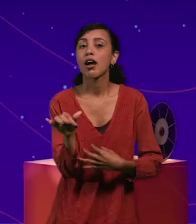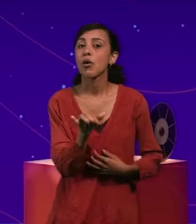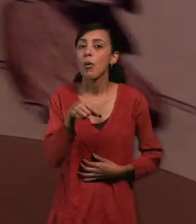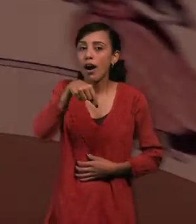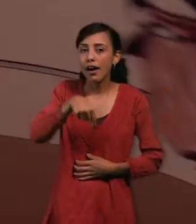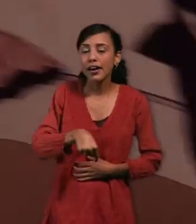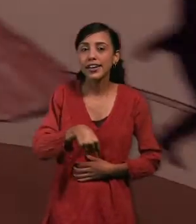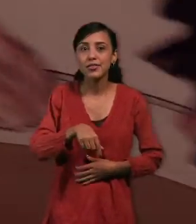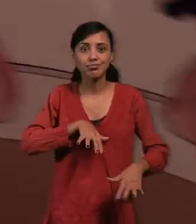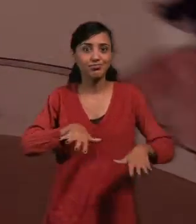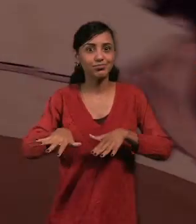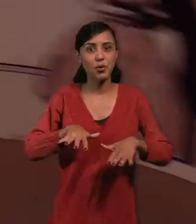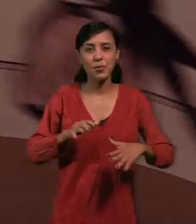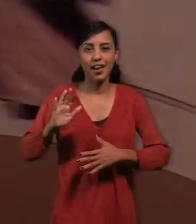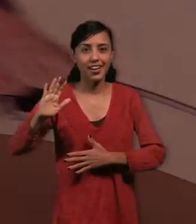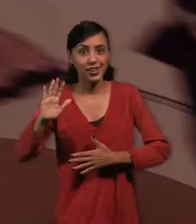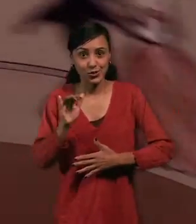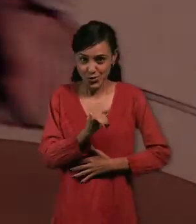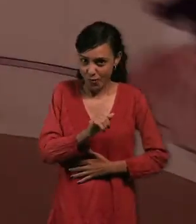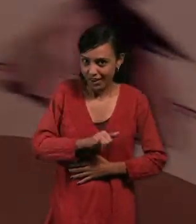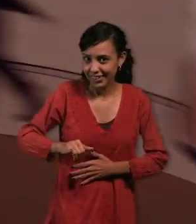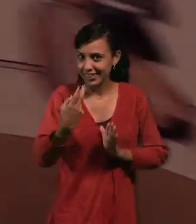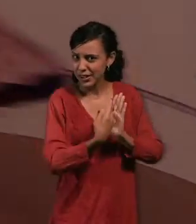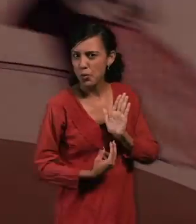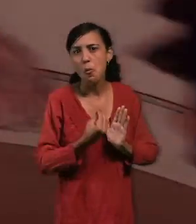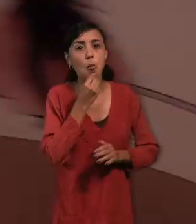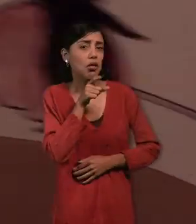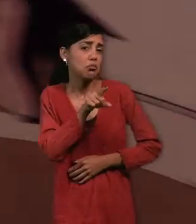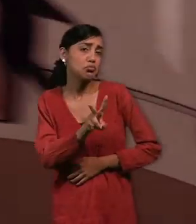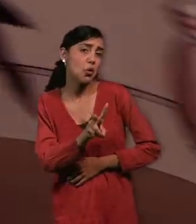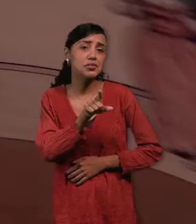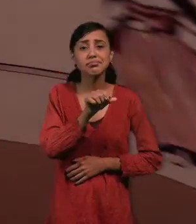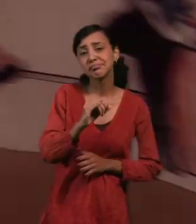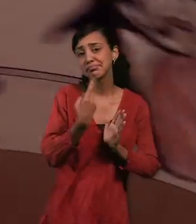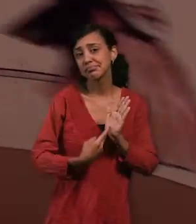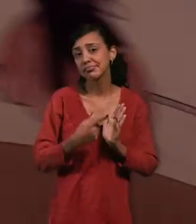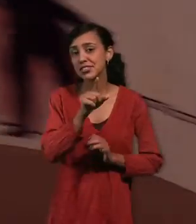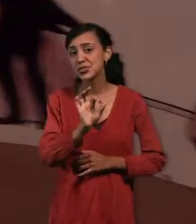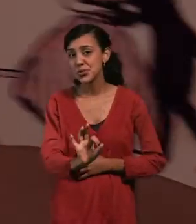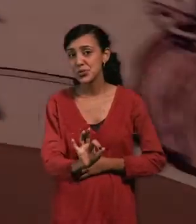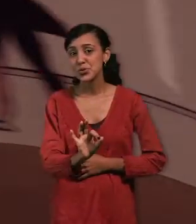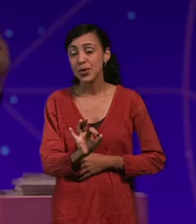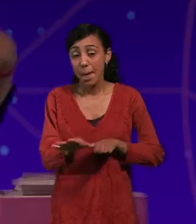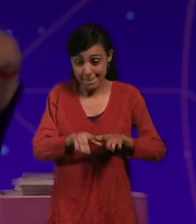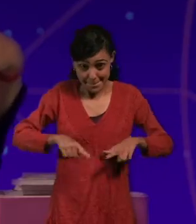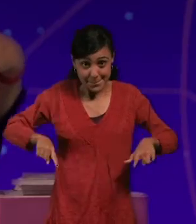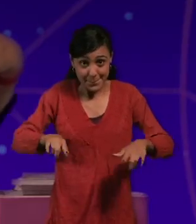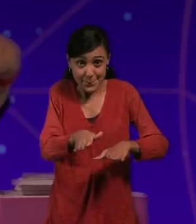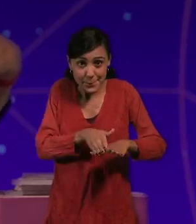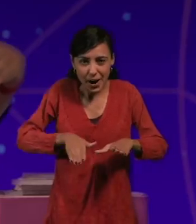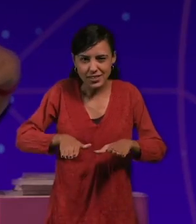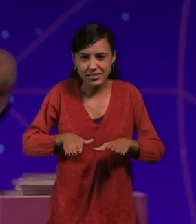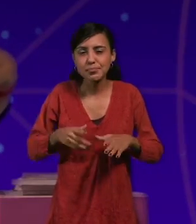representaba una secuencia de movimiento con dibujos que podían ser 12, 16, 18 y una base. ¿Qué